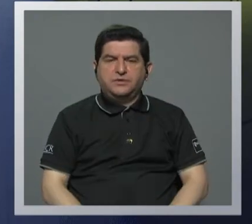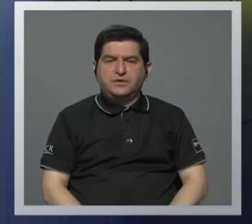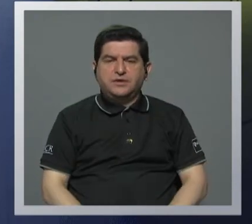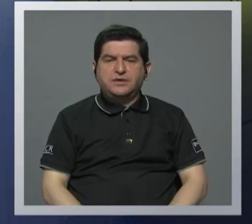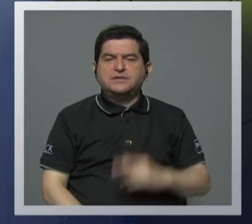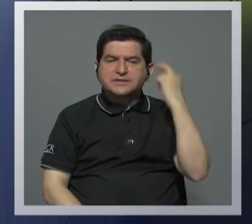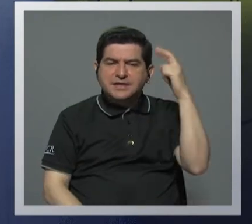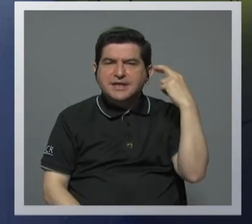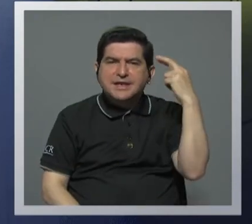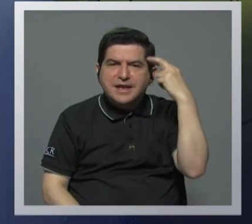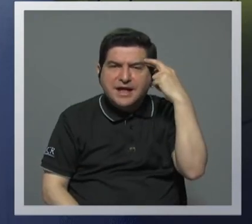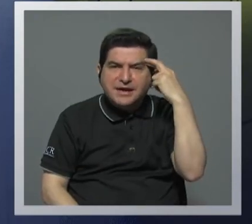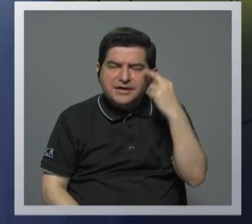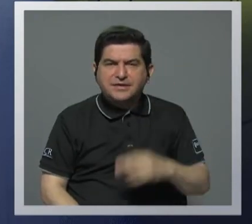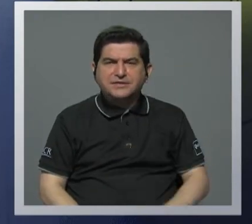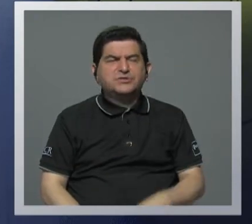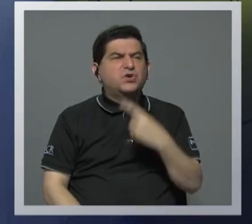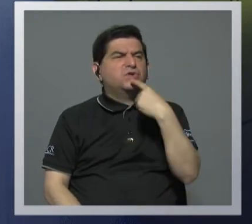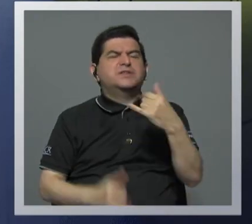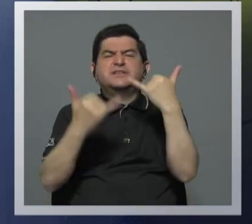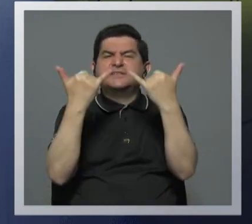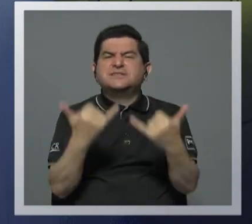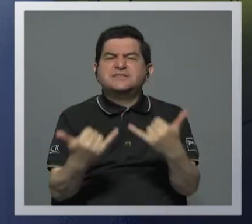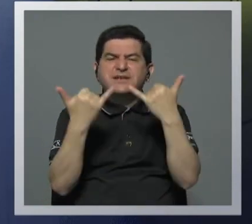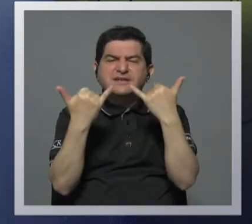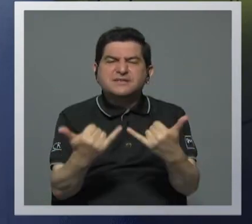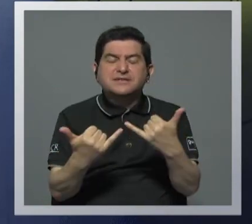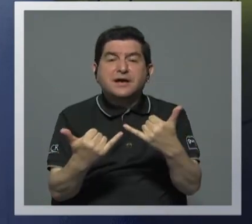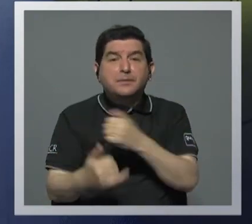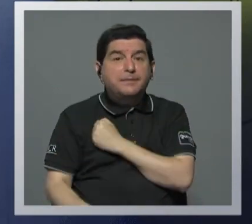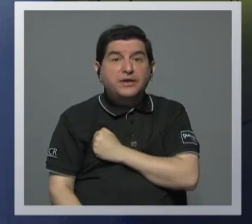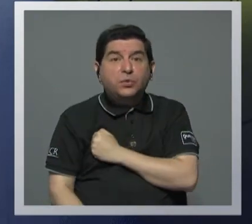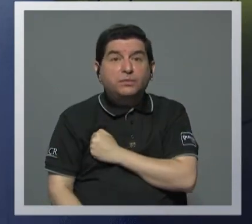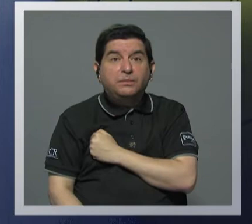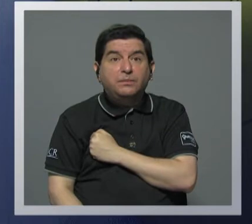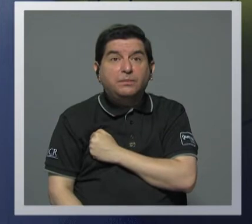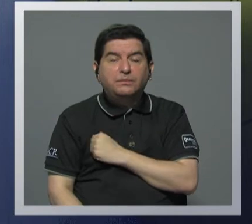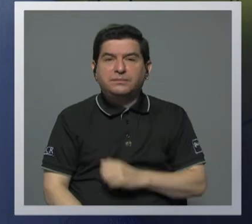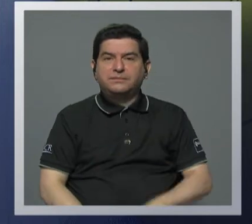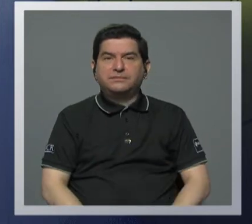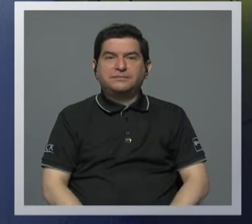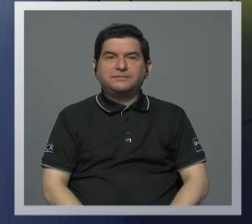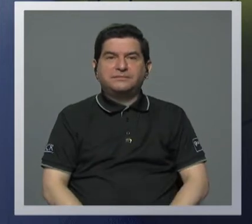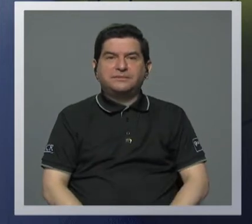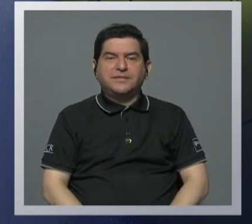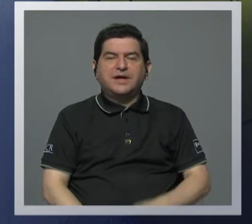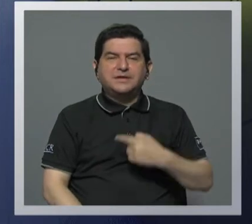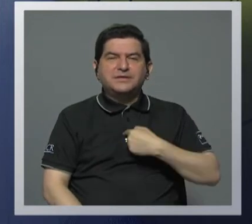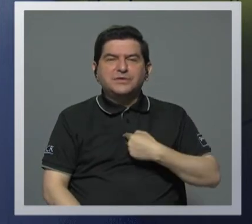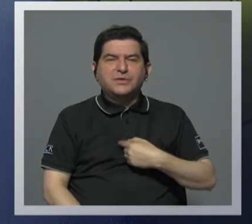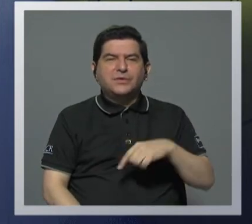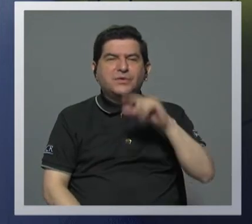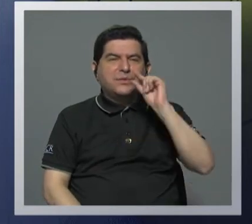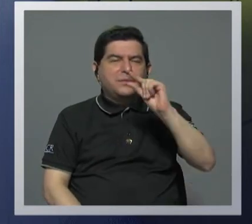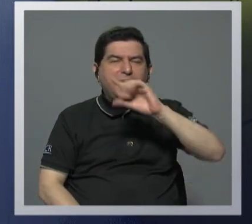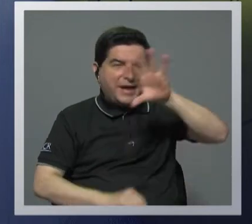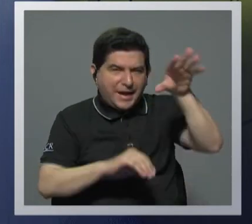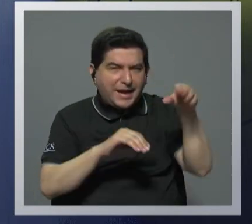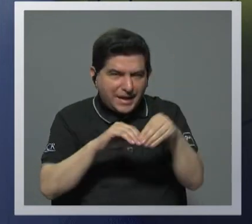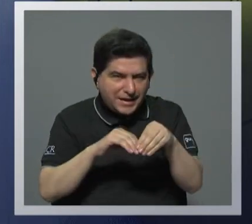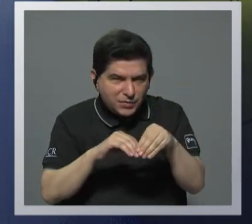bueno, tradicionalmente se ha dicho que... Sí, perdón. Sí, doctora, voy a hacer una pequeña nota de pie de